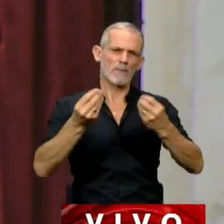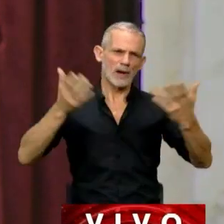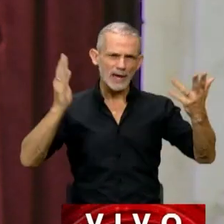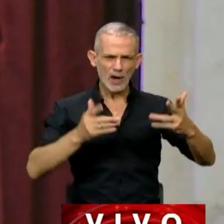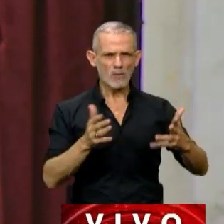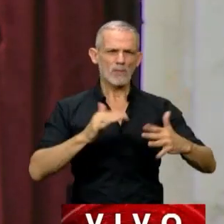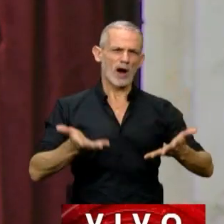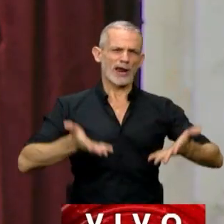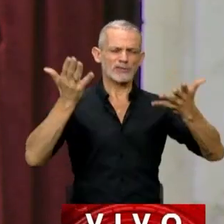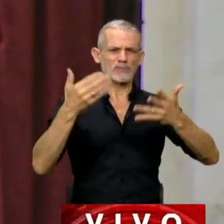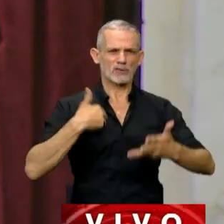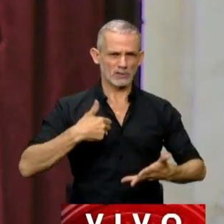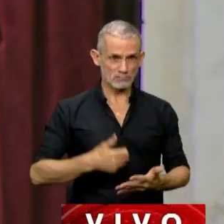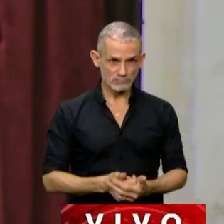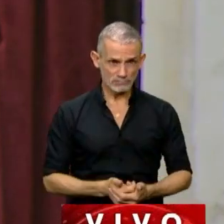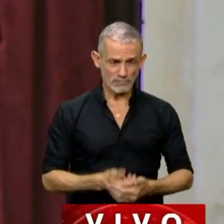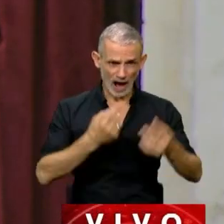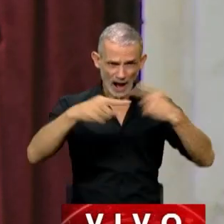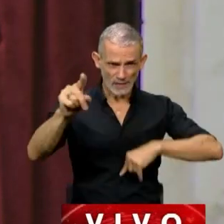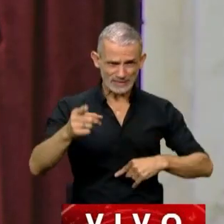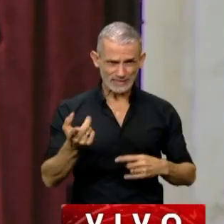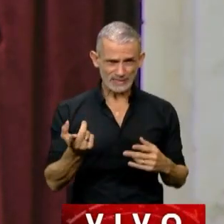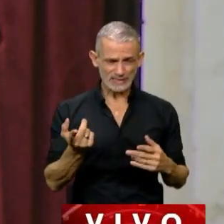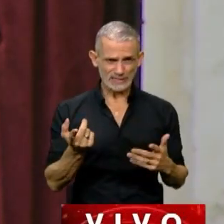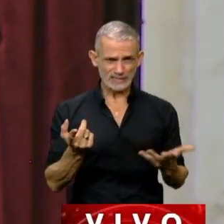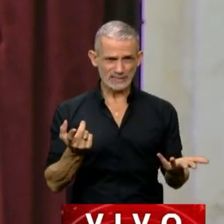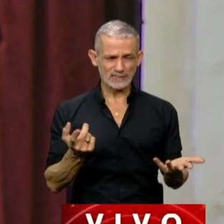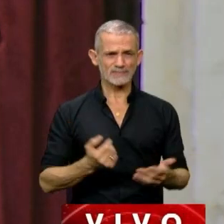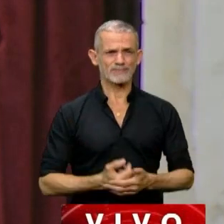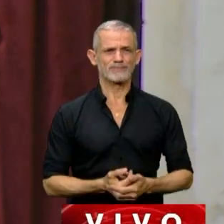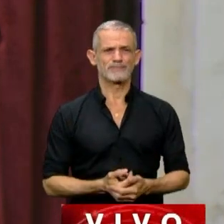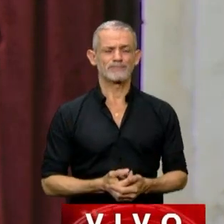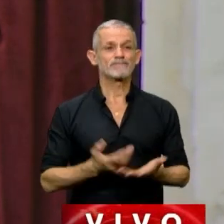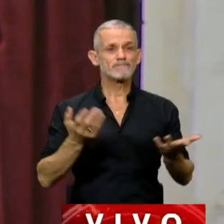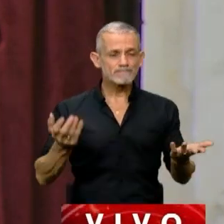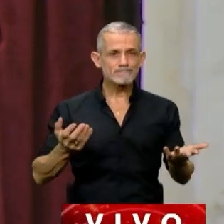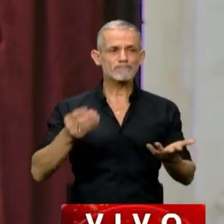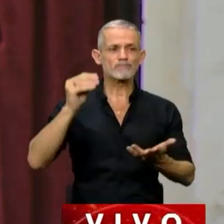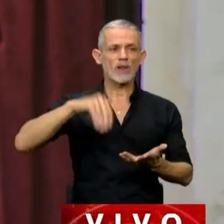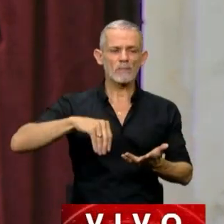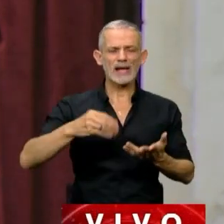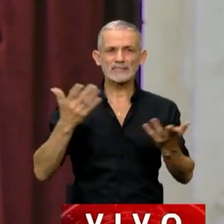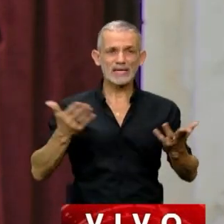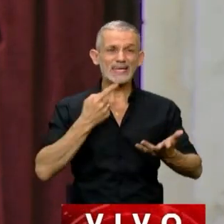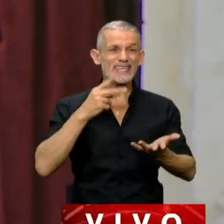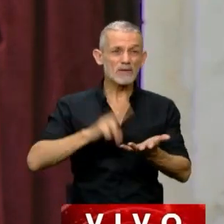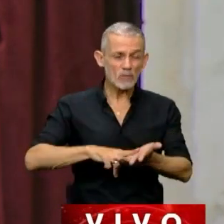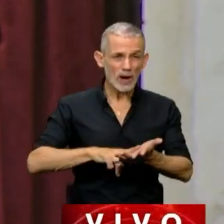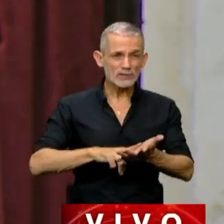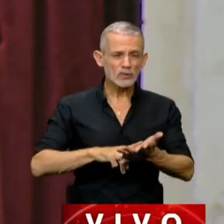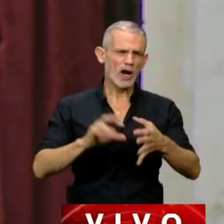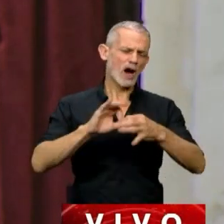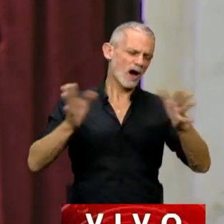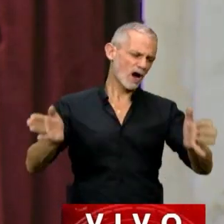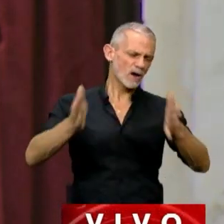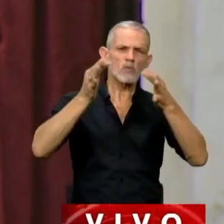crecimiento en el país, cuando va a ser todo lo contrario lo que se va a lograr. Encima, los impuestos que se liberan